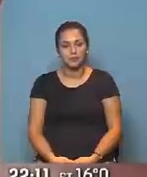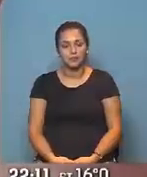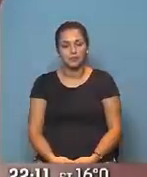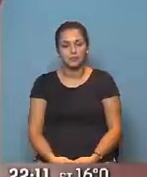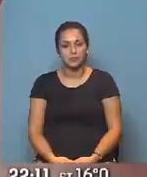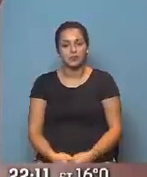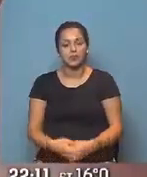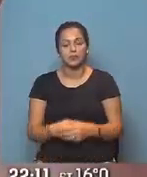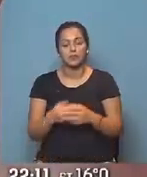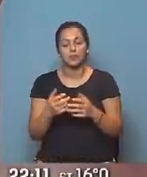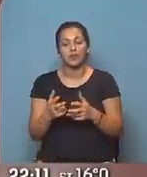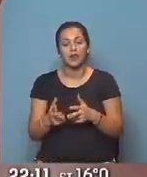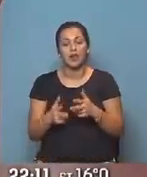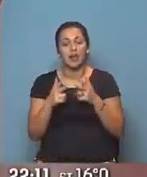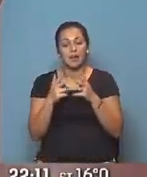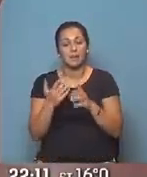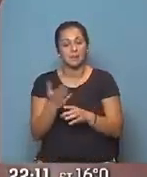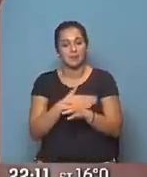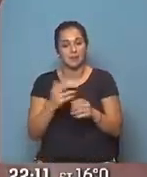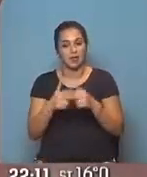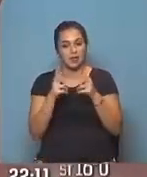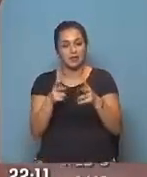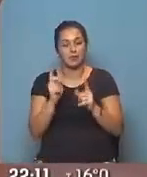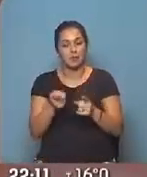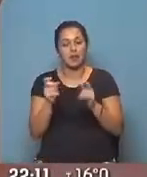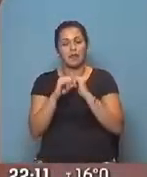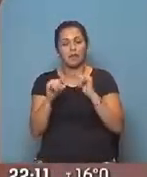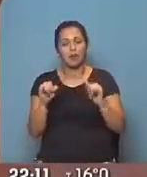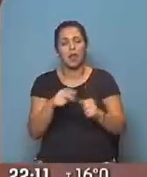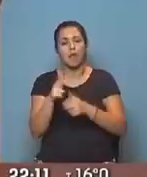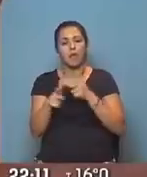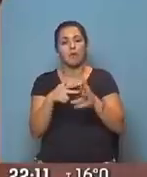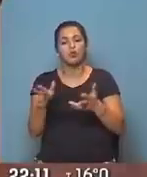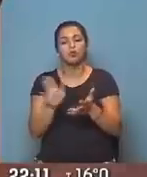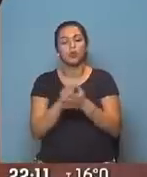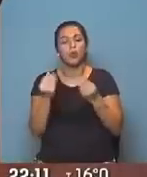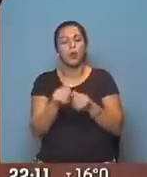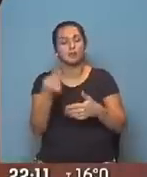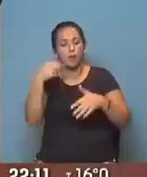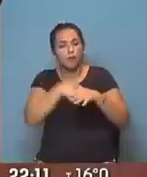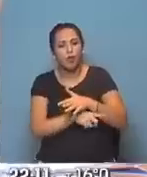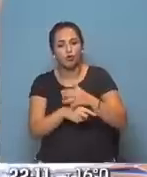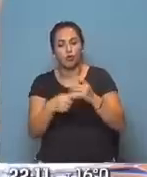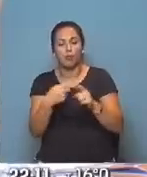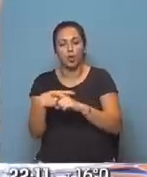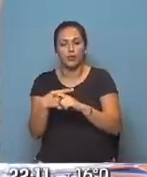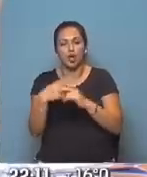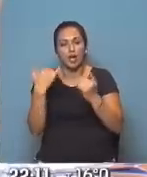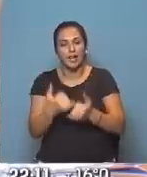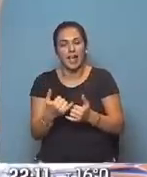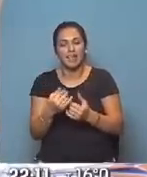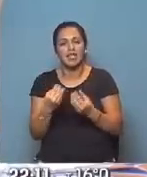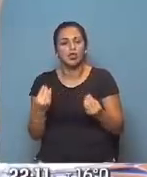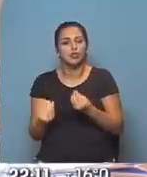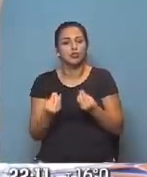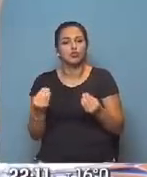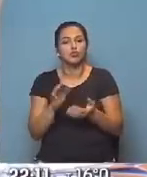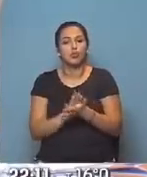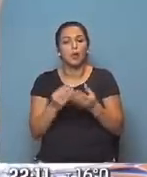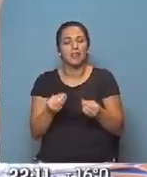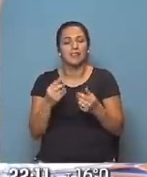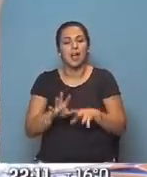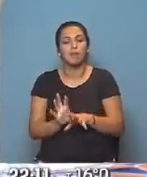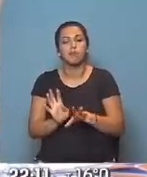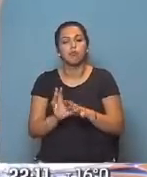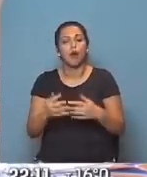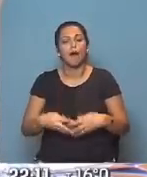Le decíamos, y le decía el informe también, le hablábamos del trasfondo político y diplomático que hay detrás de lo que es esta actual guerra